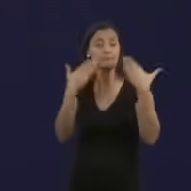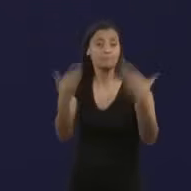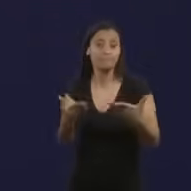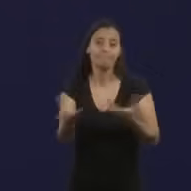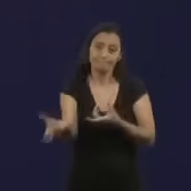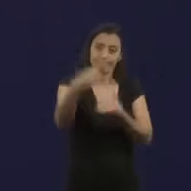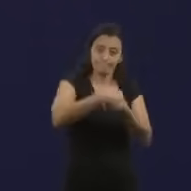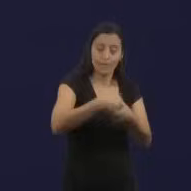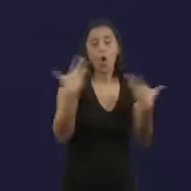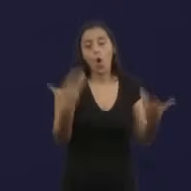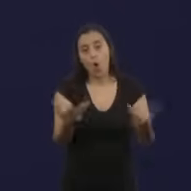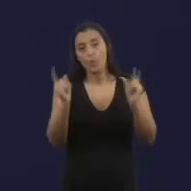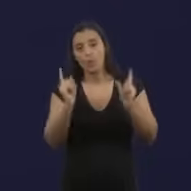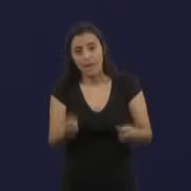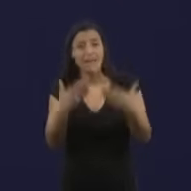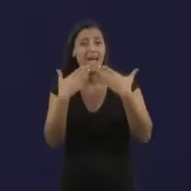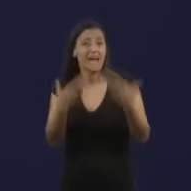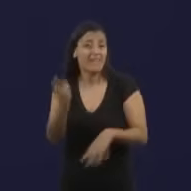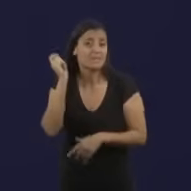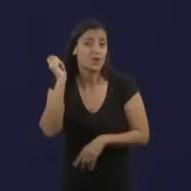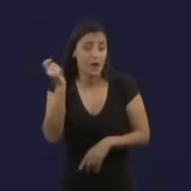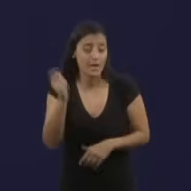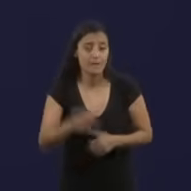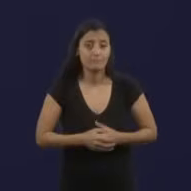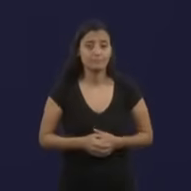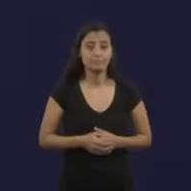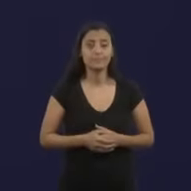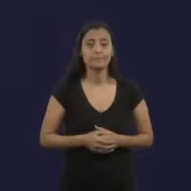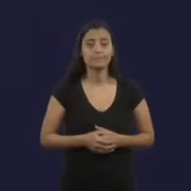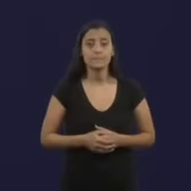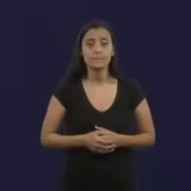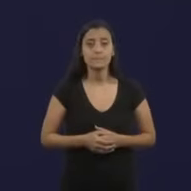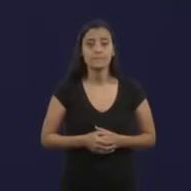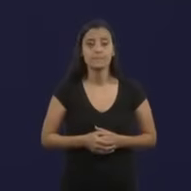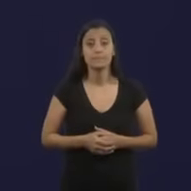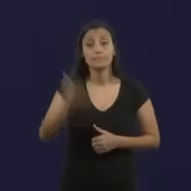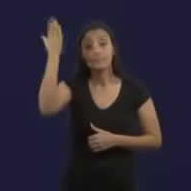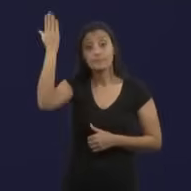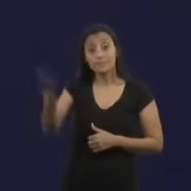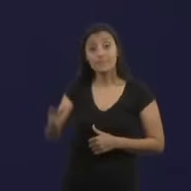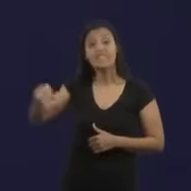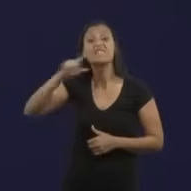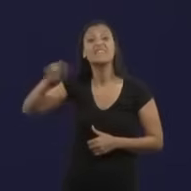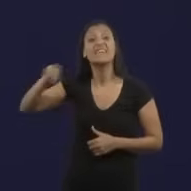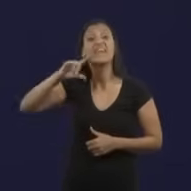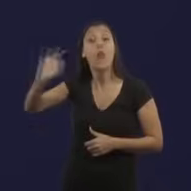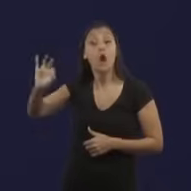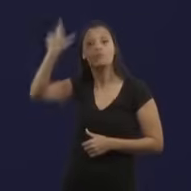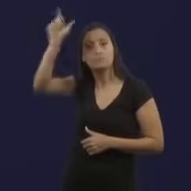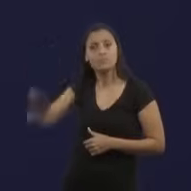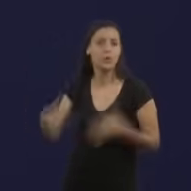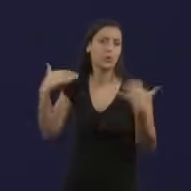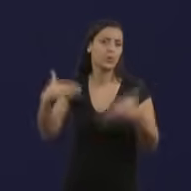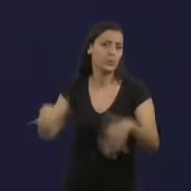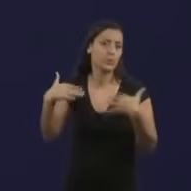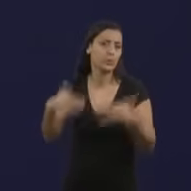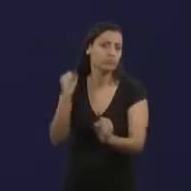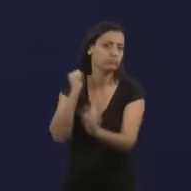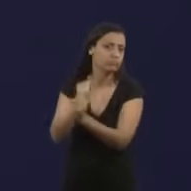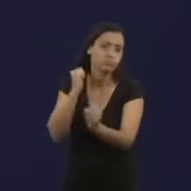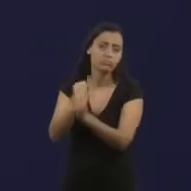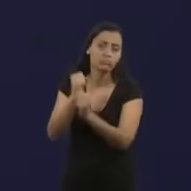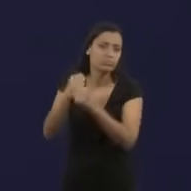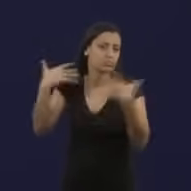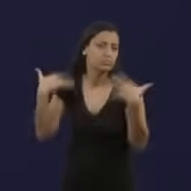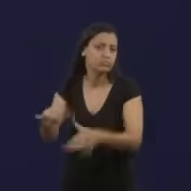parte también del equipo por supuesto a al Señor chirilo que ha hecho tamaño tamaño trabajo para